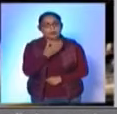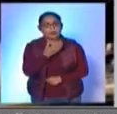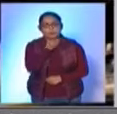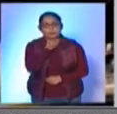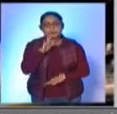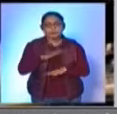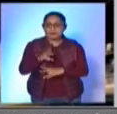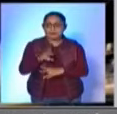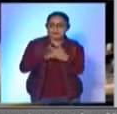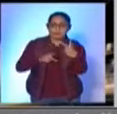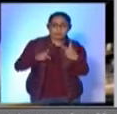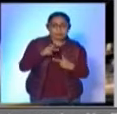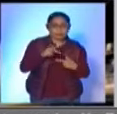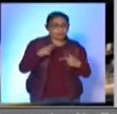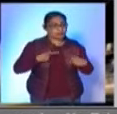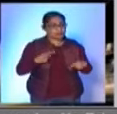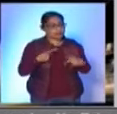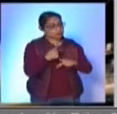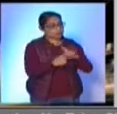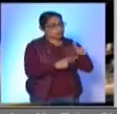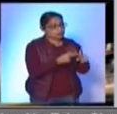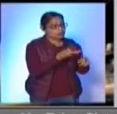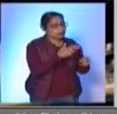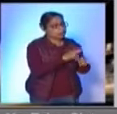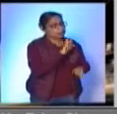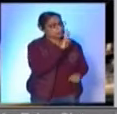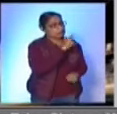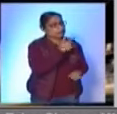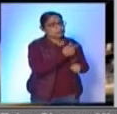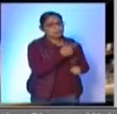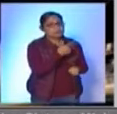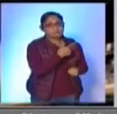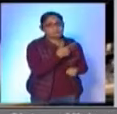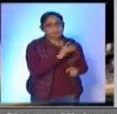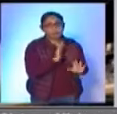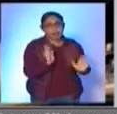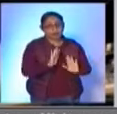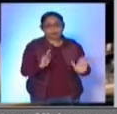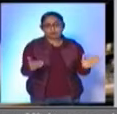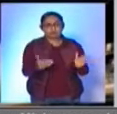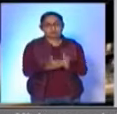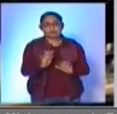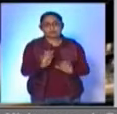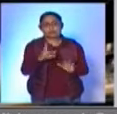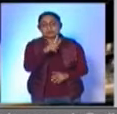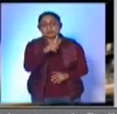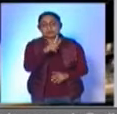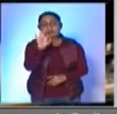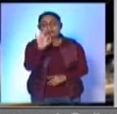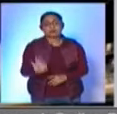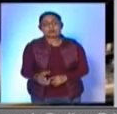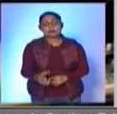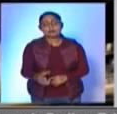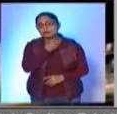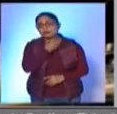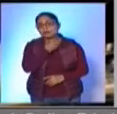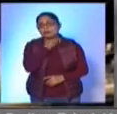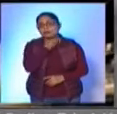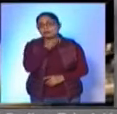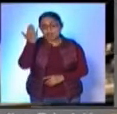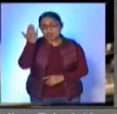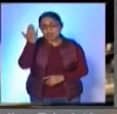a ningún paciente más. Llegó al 100% de su capacidad, que en algún momento lo habíamos referido con